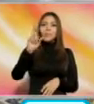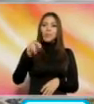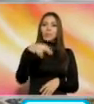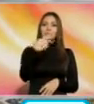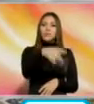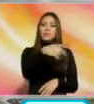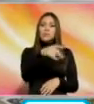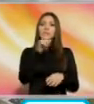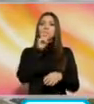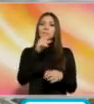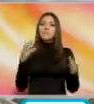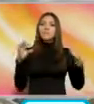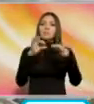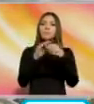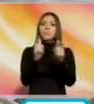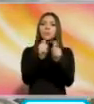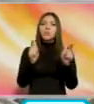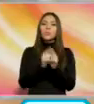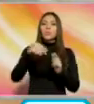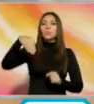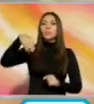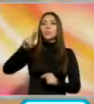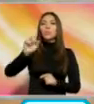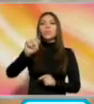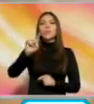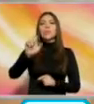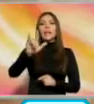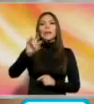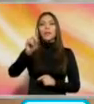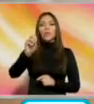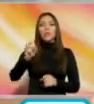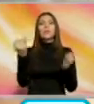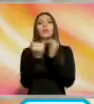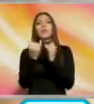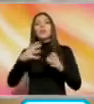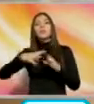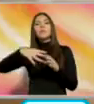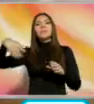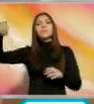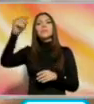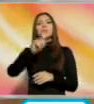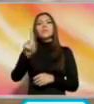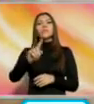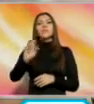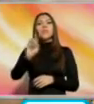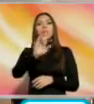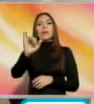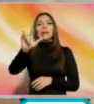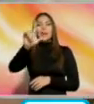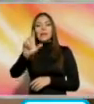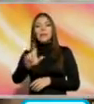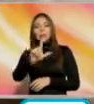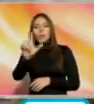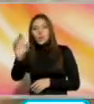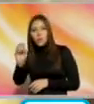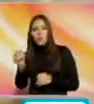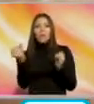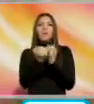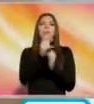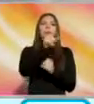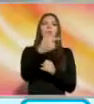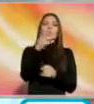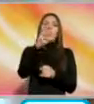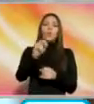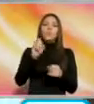de los mustélidos, como también son los zorrillos, que tienen esta característica, pues bueno, tienen un aroma muy especial, que en particular lo